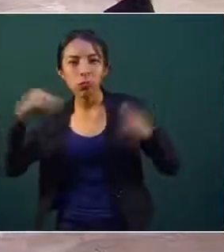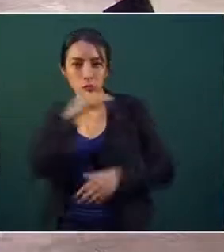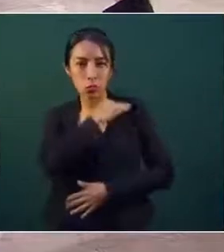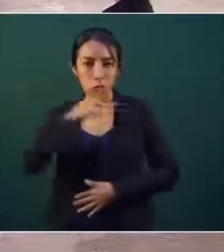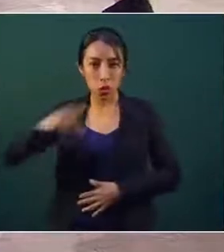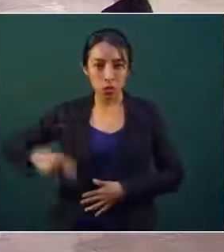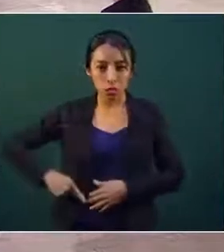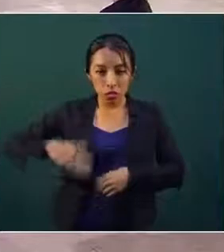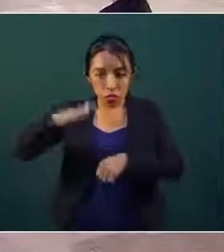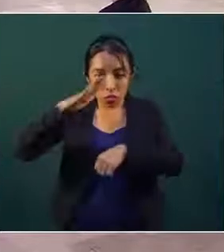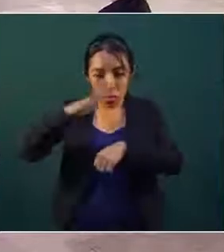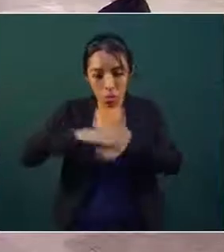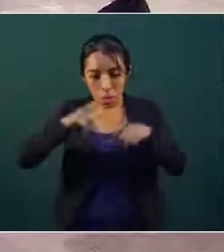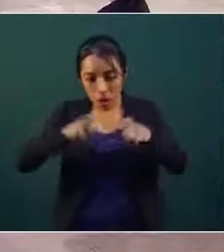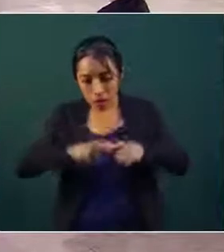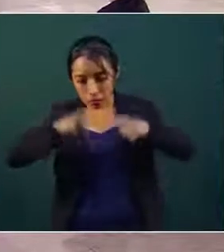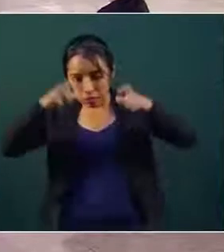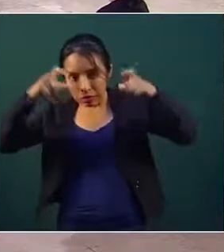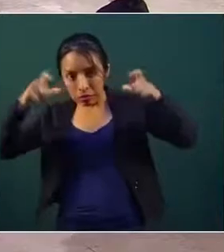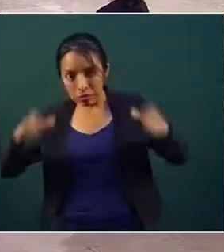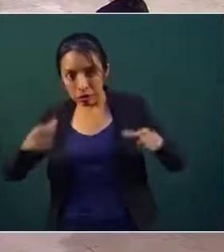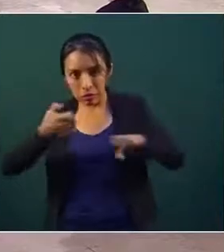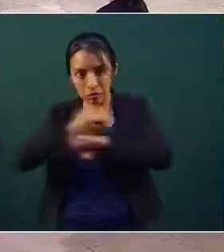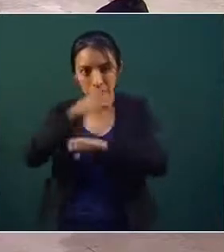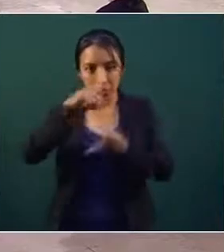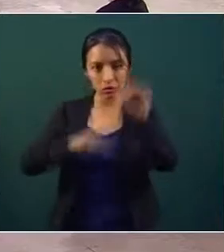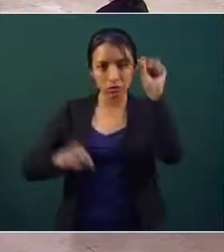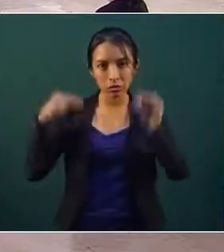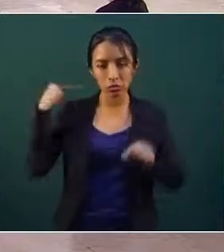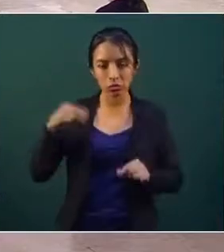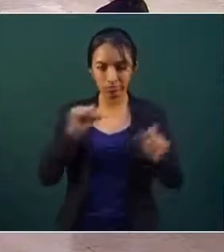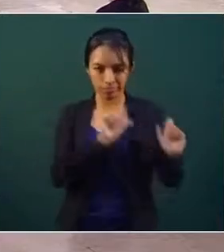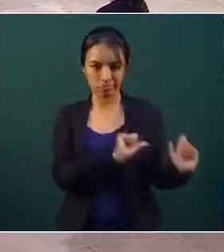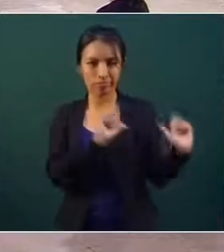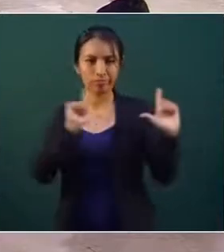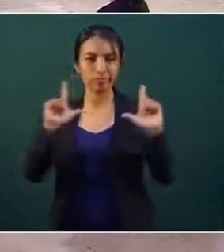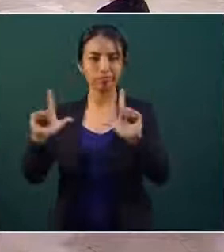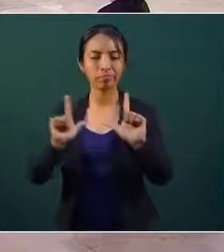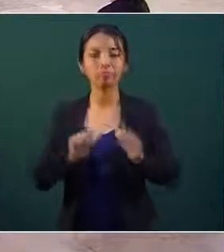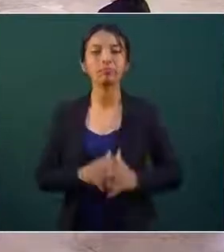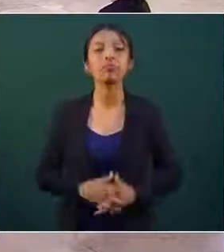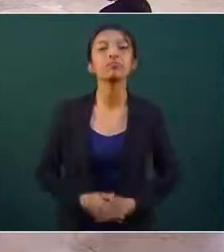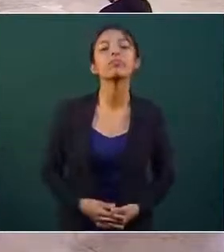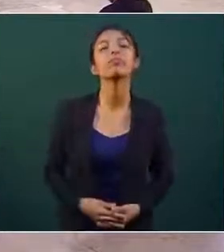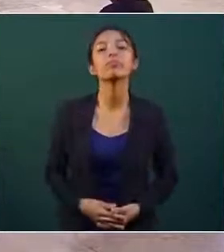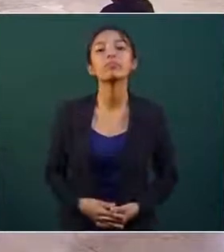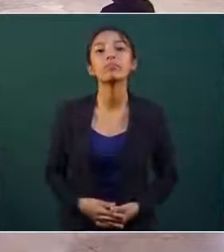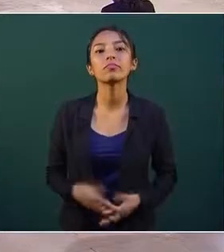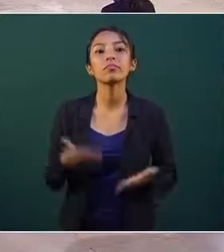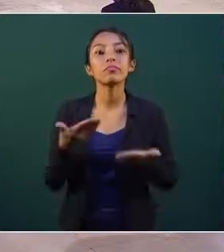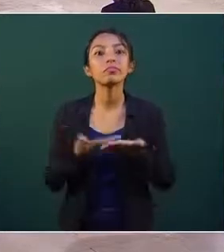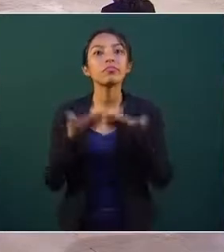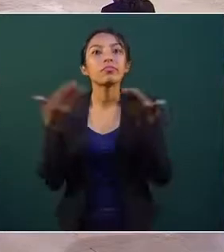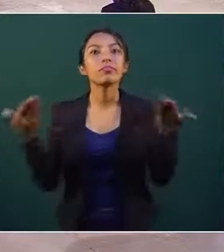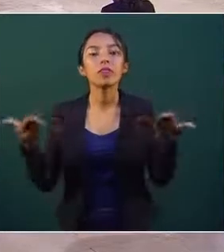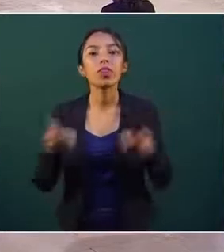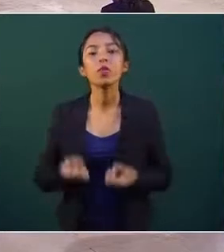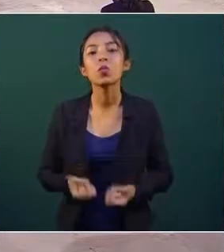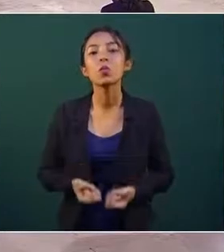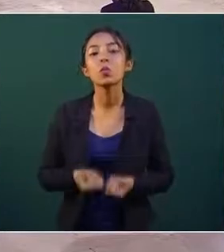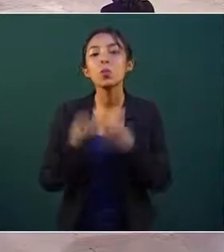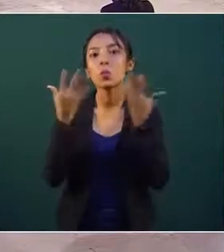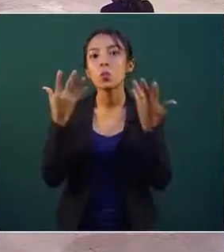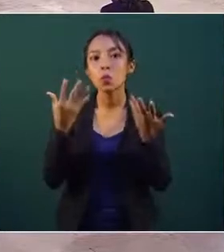más poblados del estado. La que sigue, por favor. En lo que se refiere a la incidencia delictiva, vamos